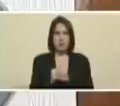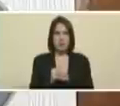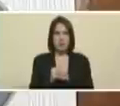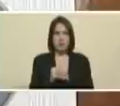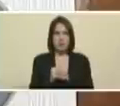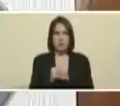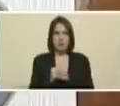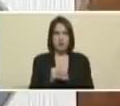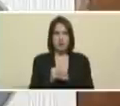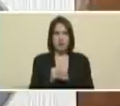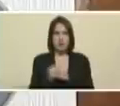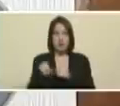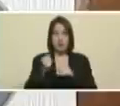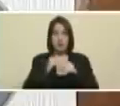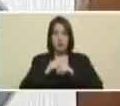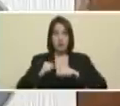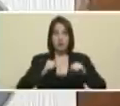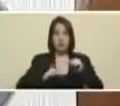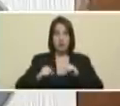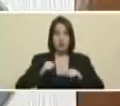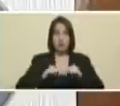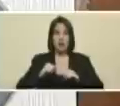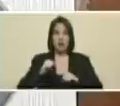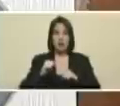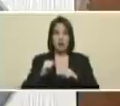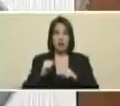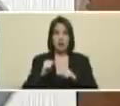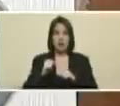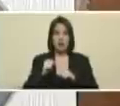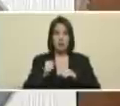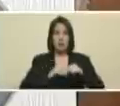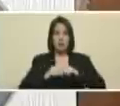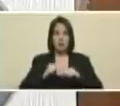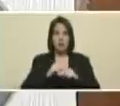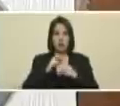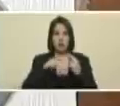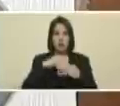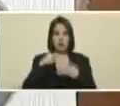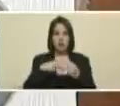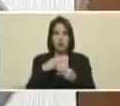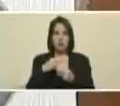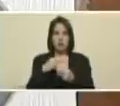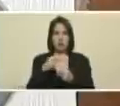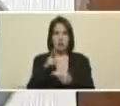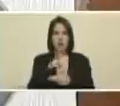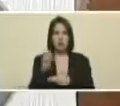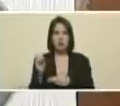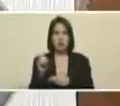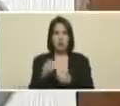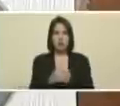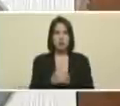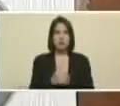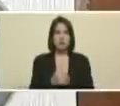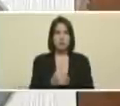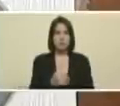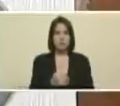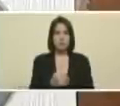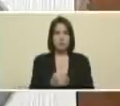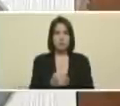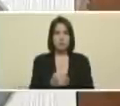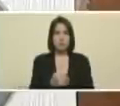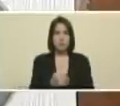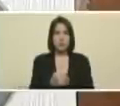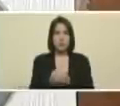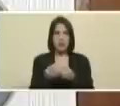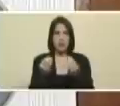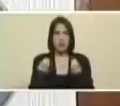y desde el movimiento bolivariano revolucionario 200 lanzamos el liderazgo del comandante Chávez para